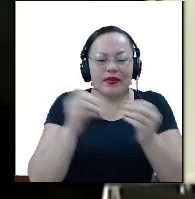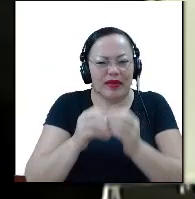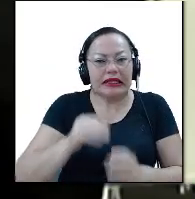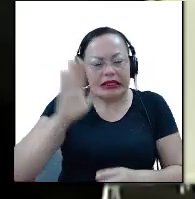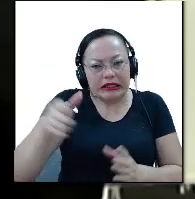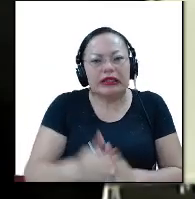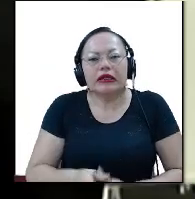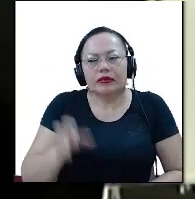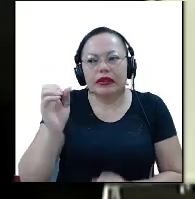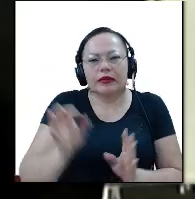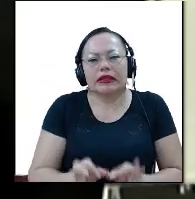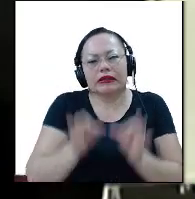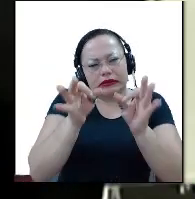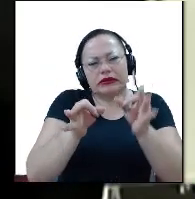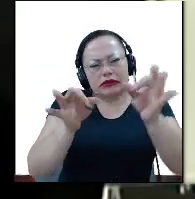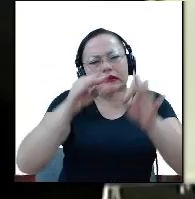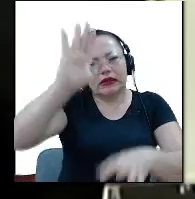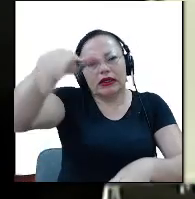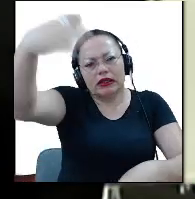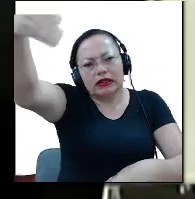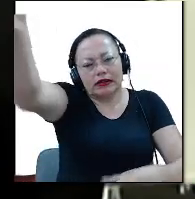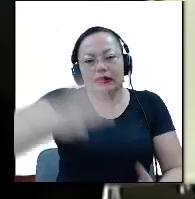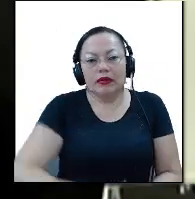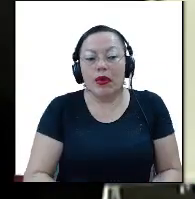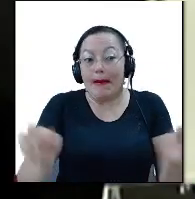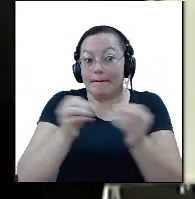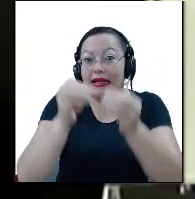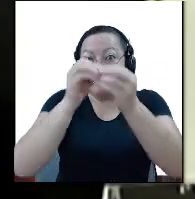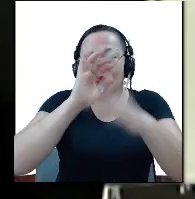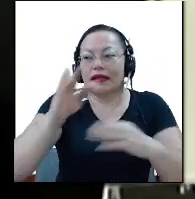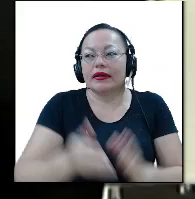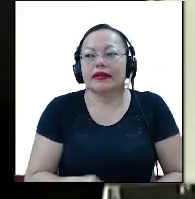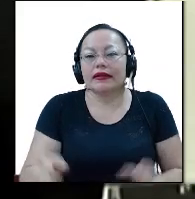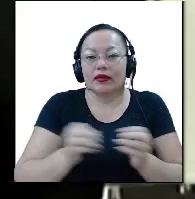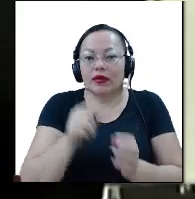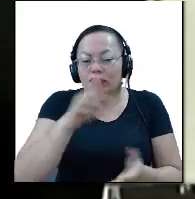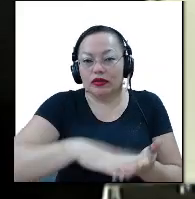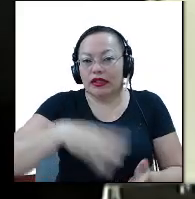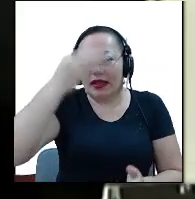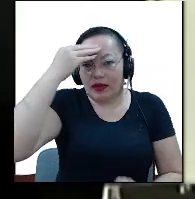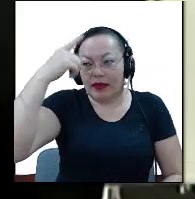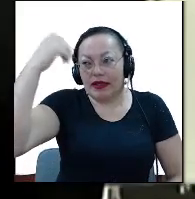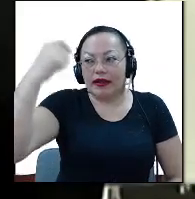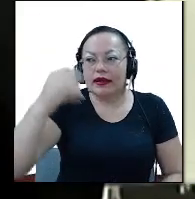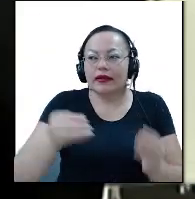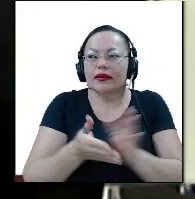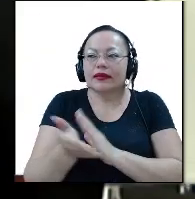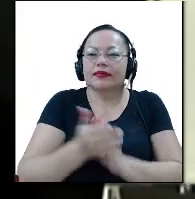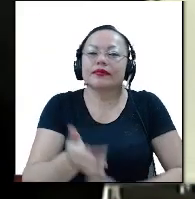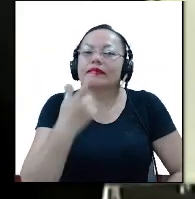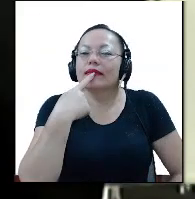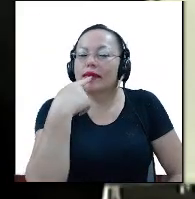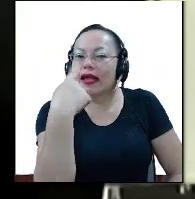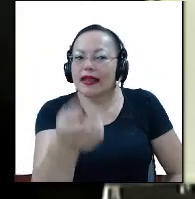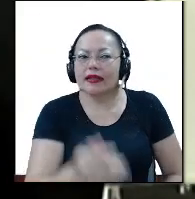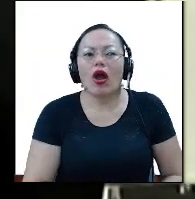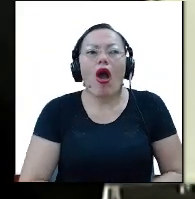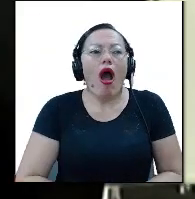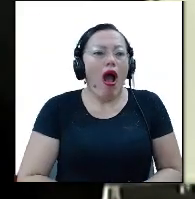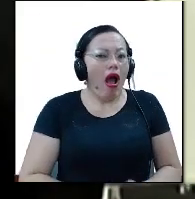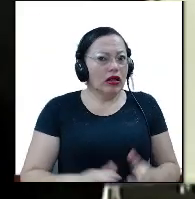posterguen esos pagos para más adelante. Entonces, es algo que debemos tener en cuenta. No es que el gobierno haya dicho que no le van a